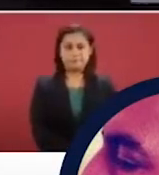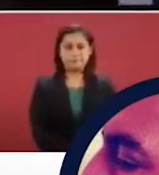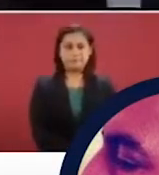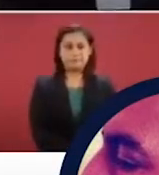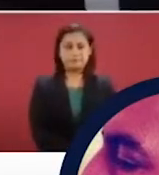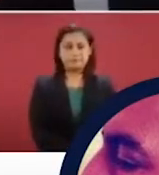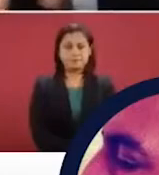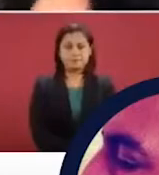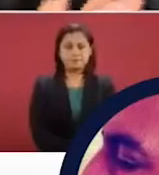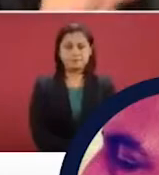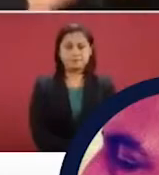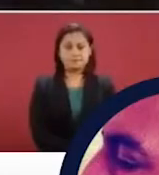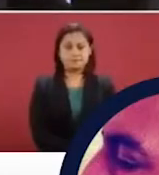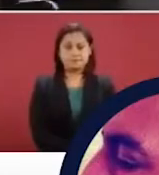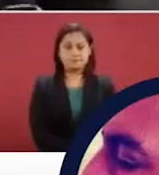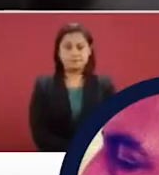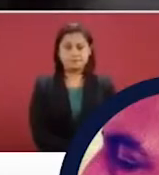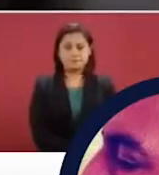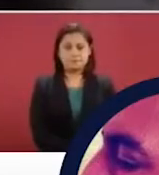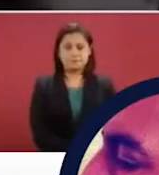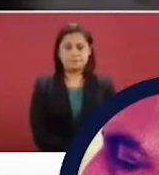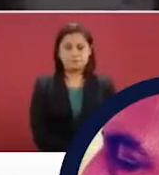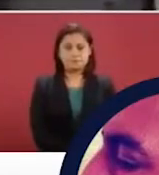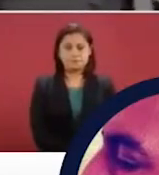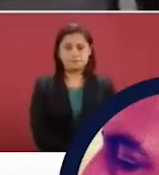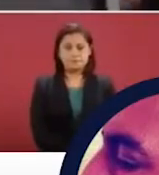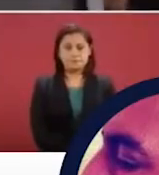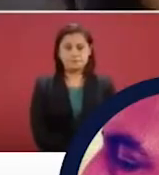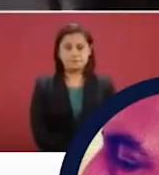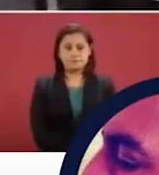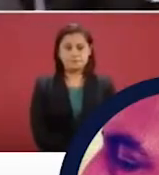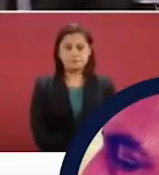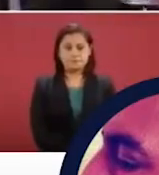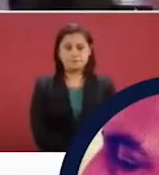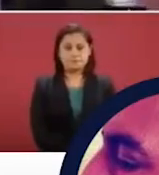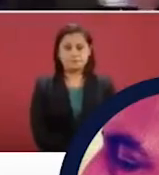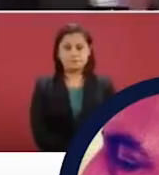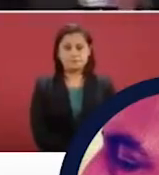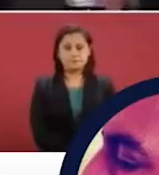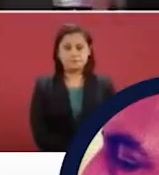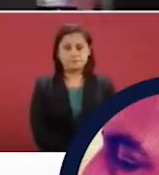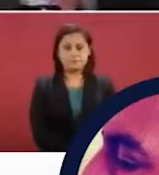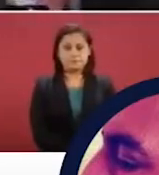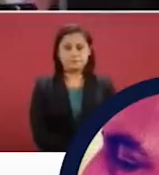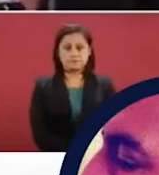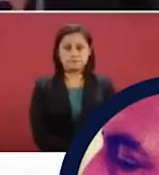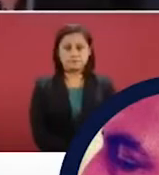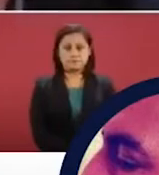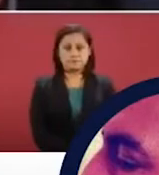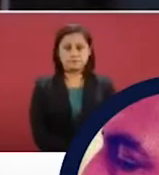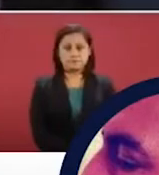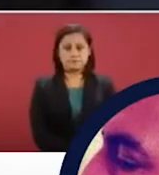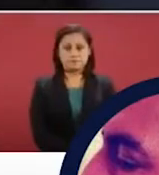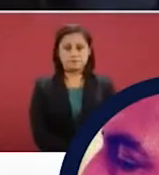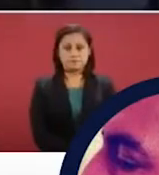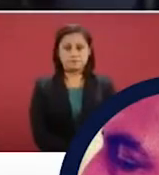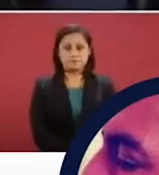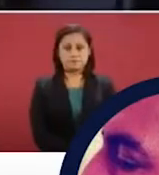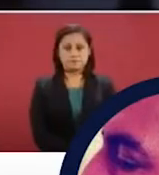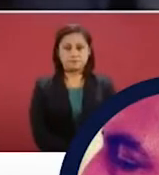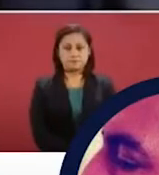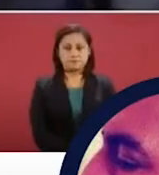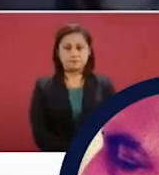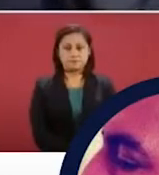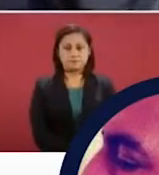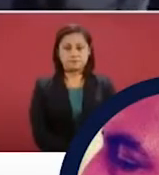analizar y se va a buscar la forma de que estos proyectos estén activos lo más pronto posible. Oye, interesante. Eso es todo para